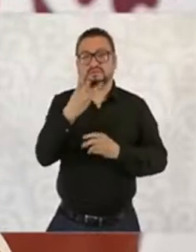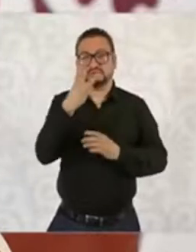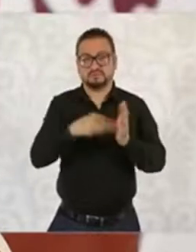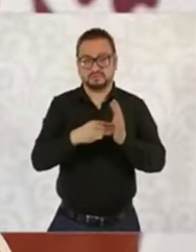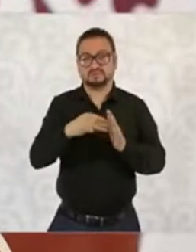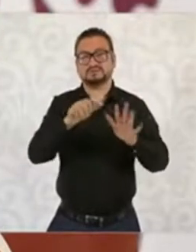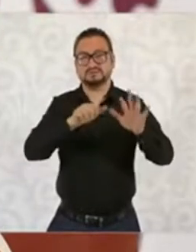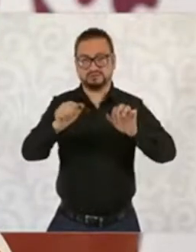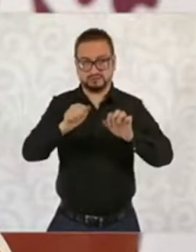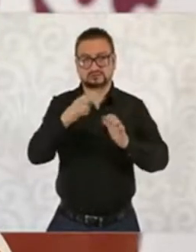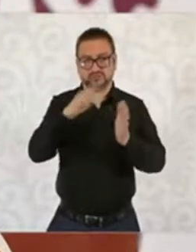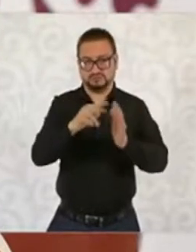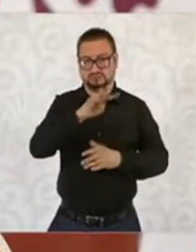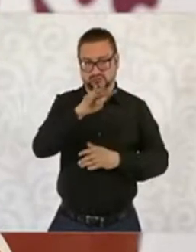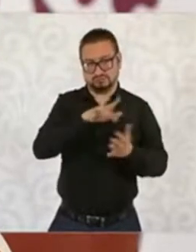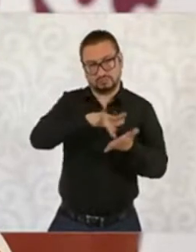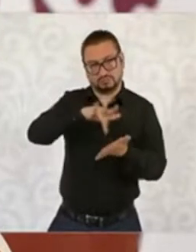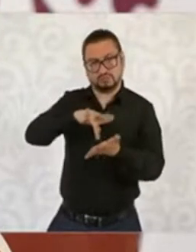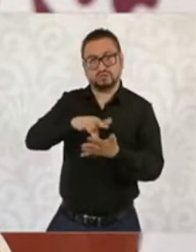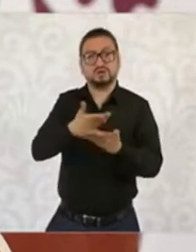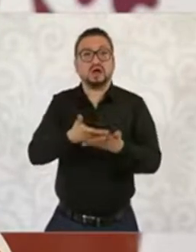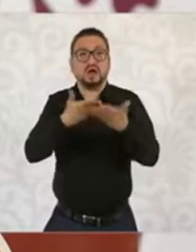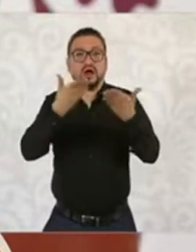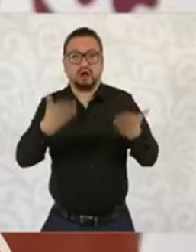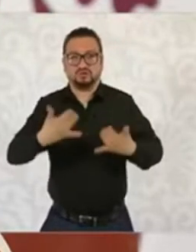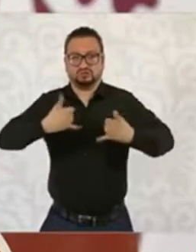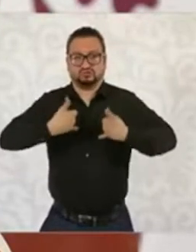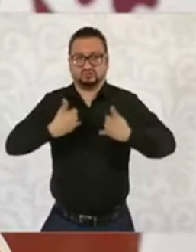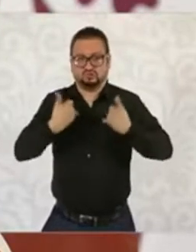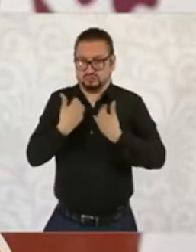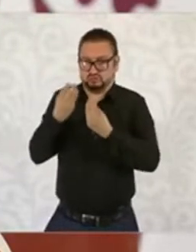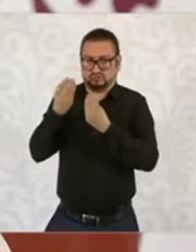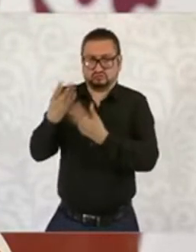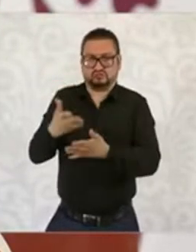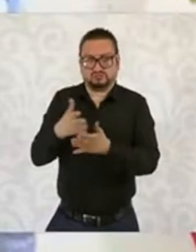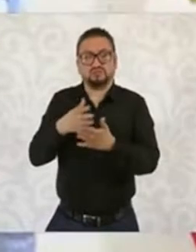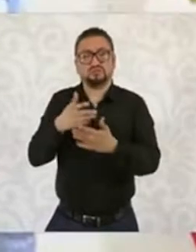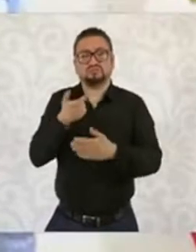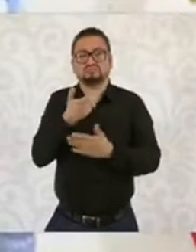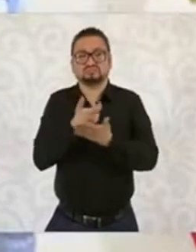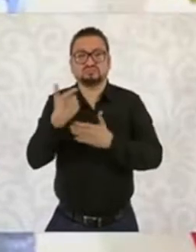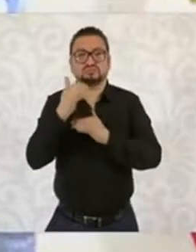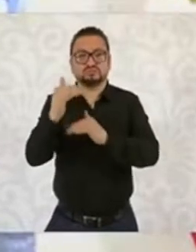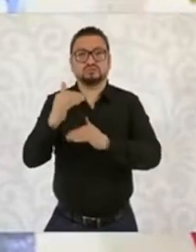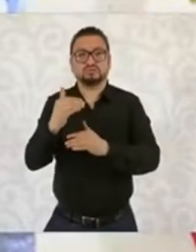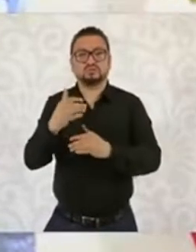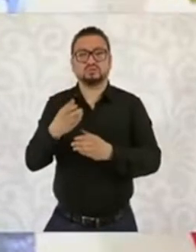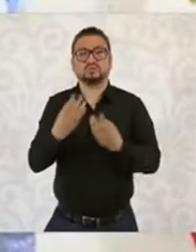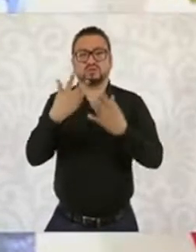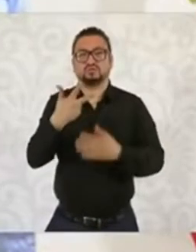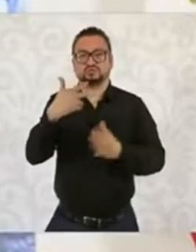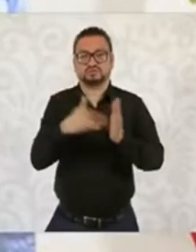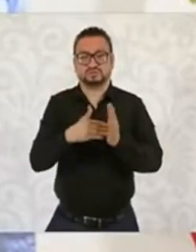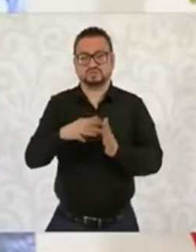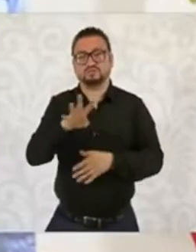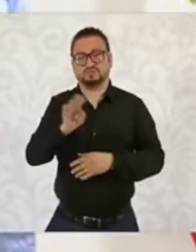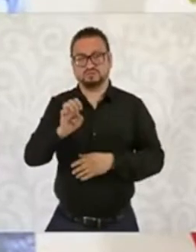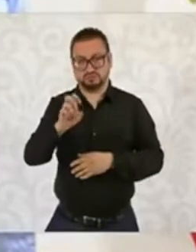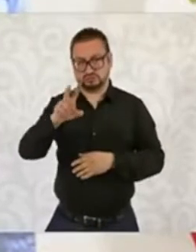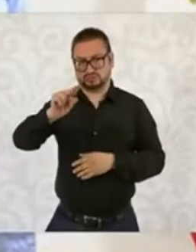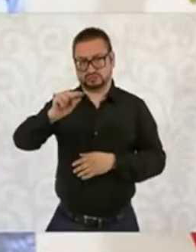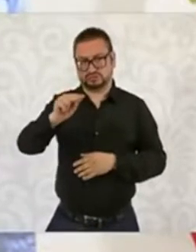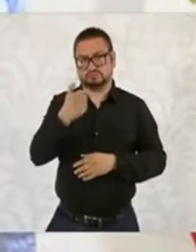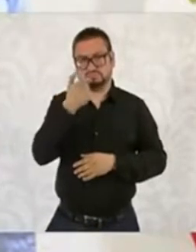pesos, esto en el año 2019, y en la actualidad los jóvenes reciben el salario mínimo general, que son